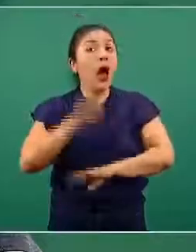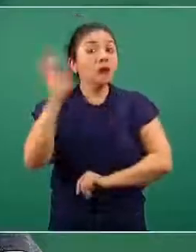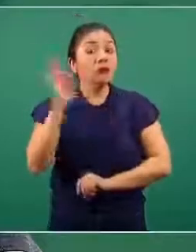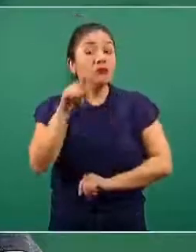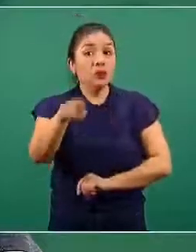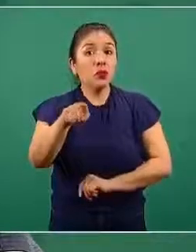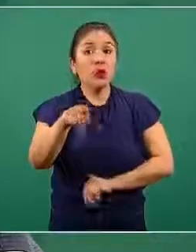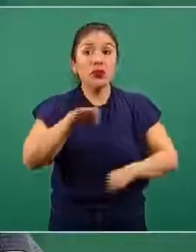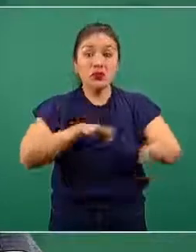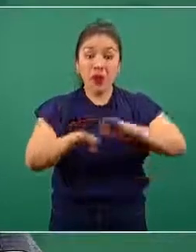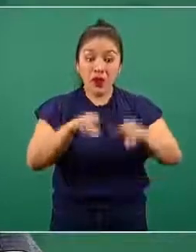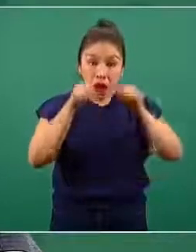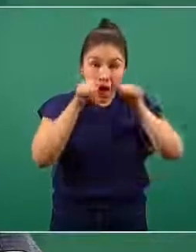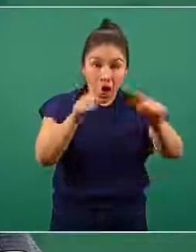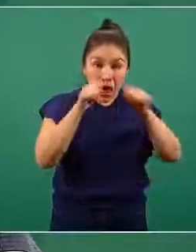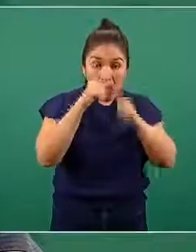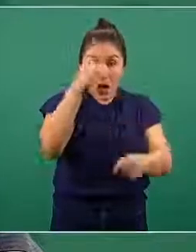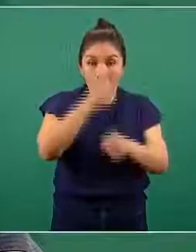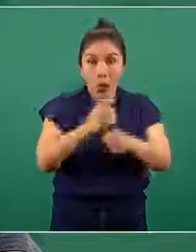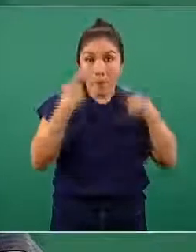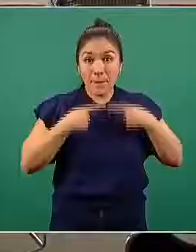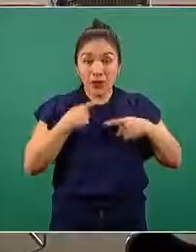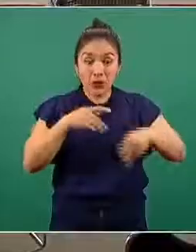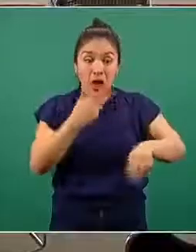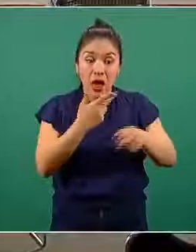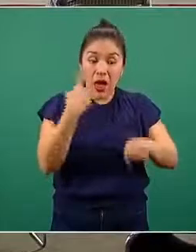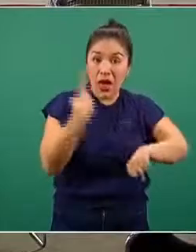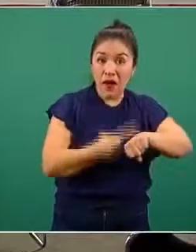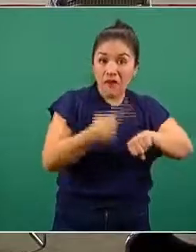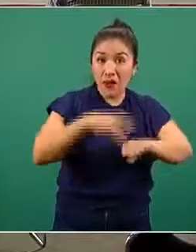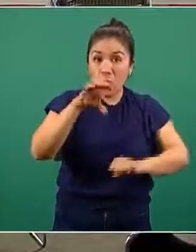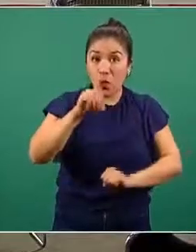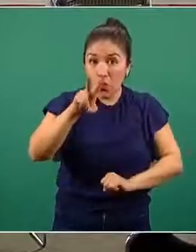son personal de primera línea y atienden a personal COVID.